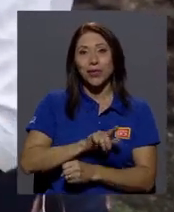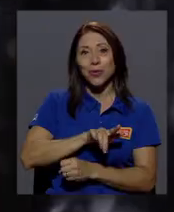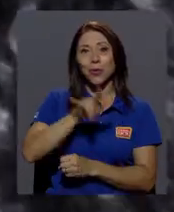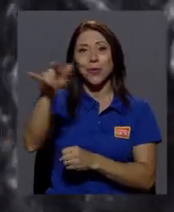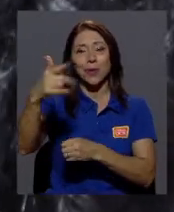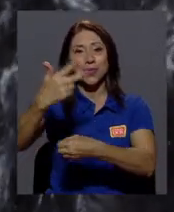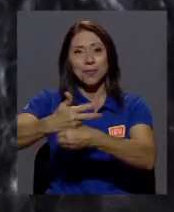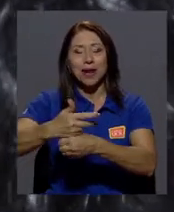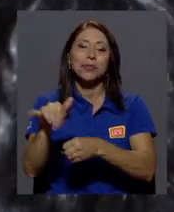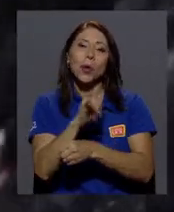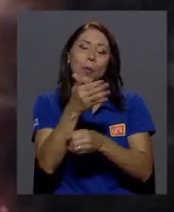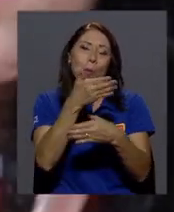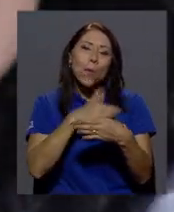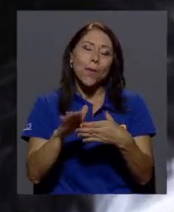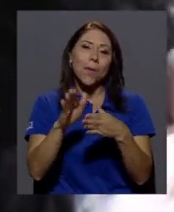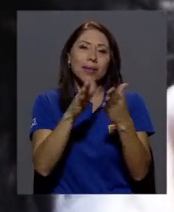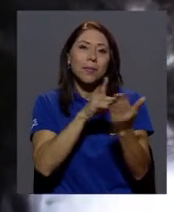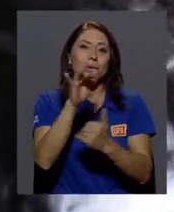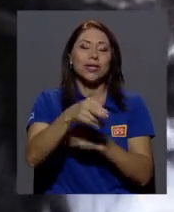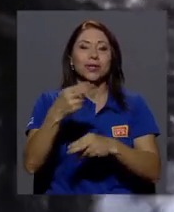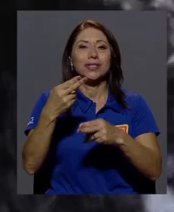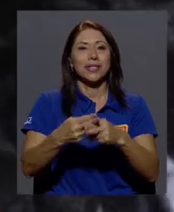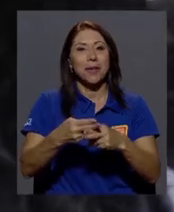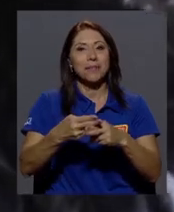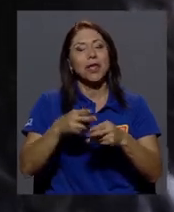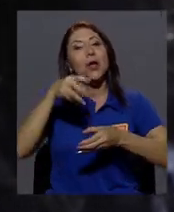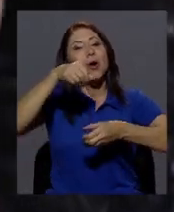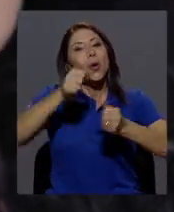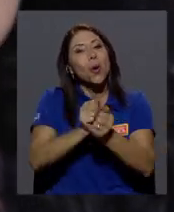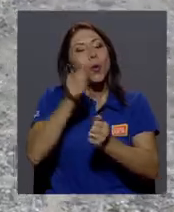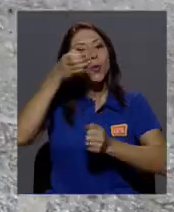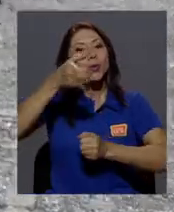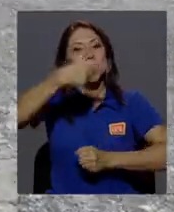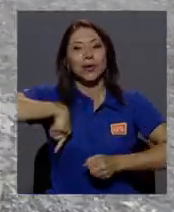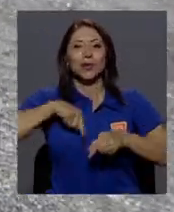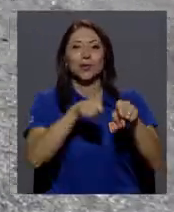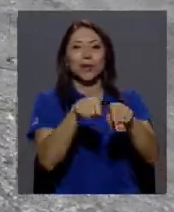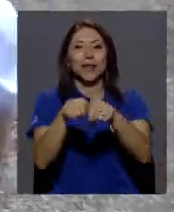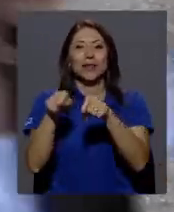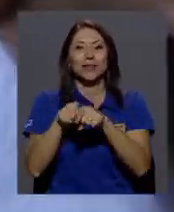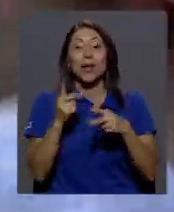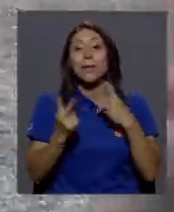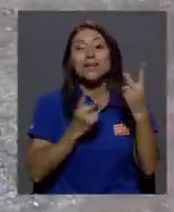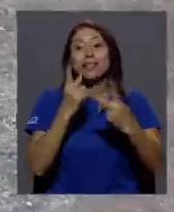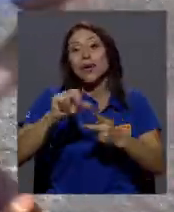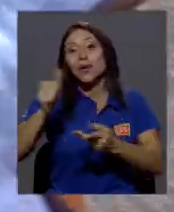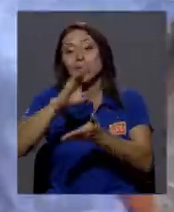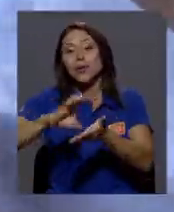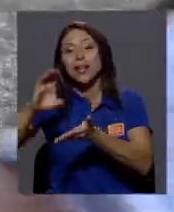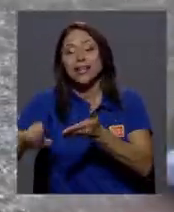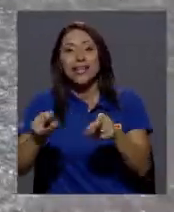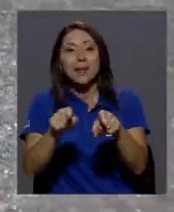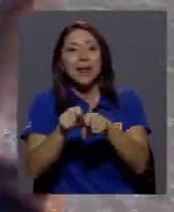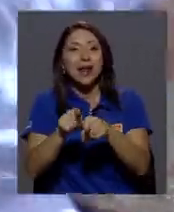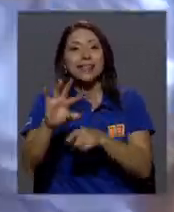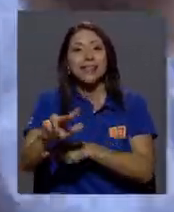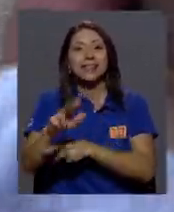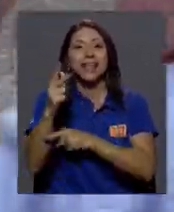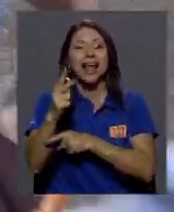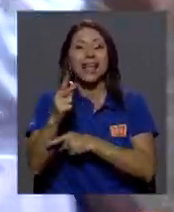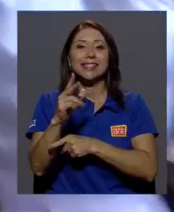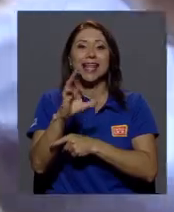parte del proyecto En la Cultura Nos Hacemos Hermanos, donde visitarán otros colegios de las Hermanas Terciarias Capuchinas de la Sagrada